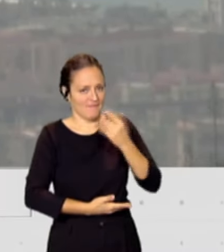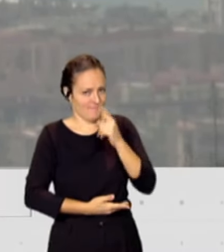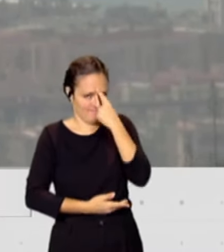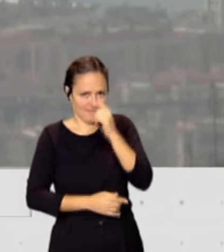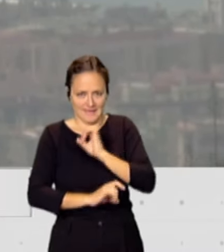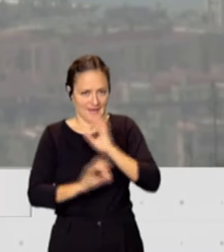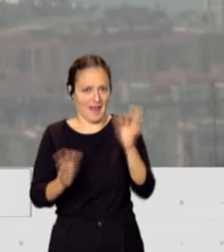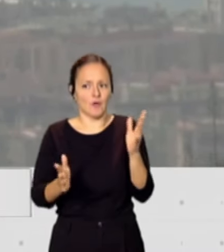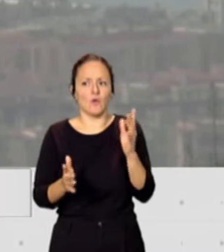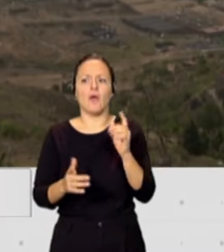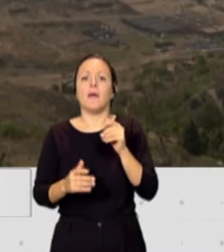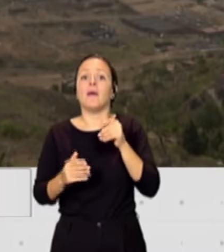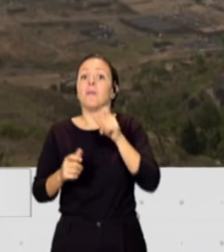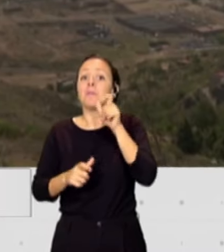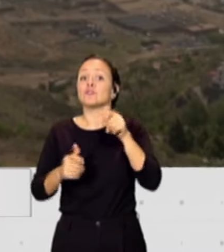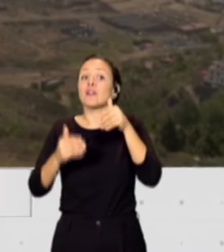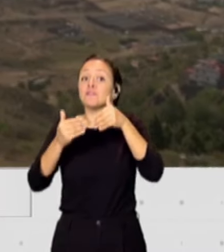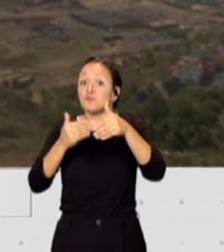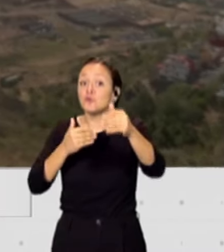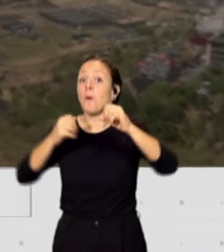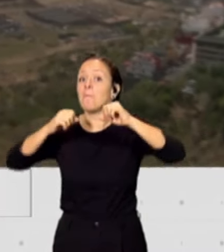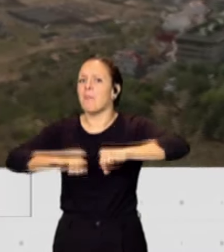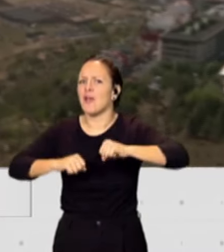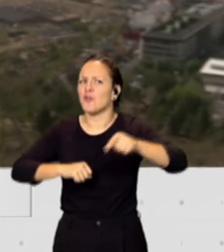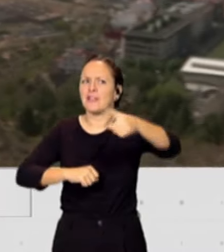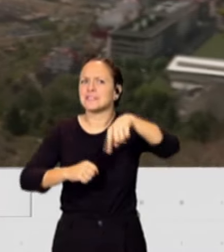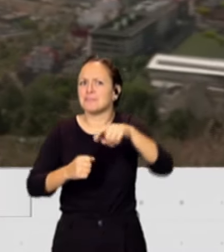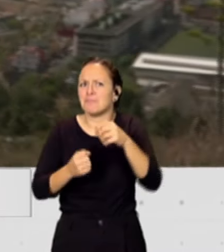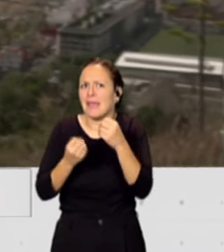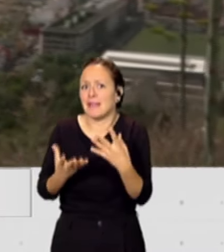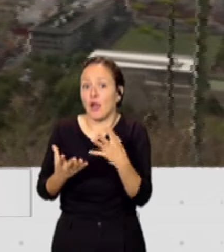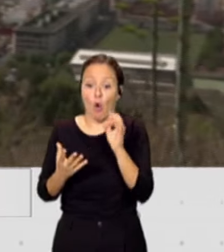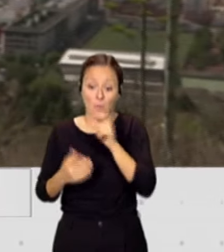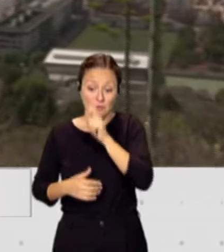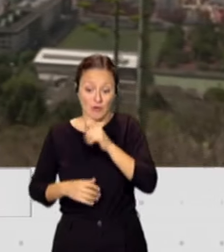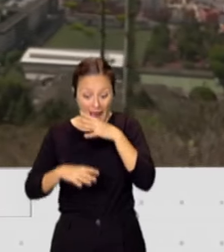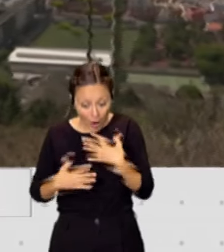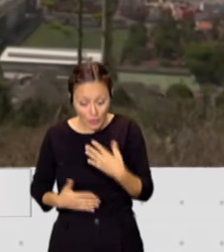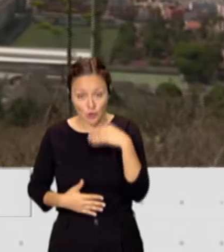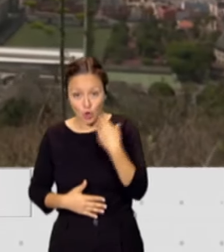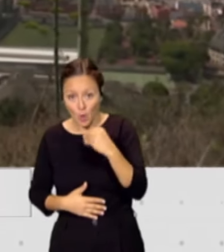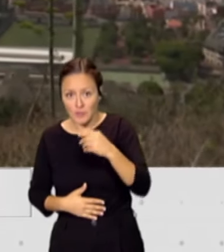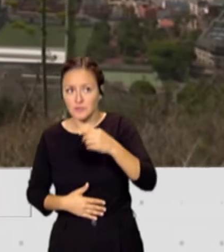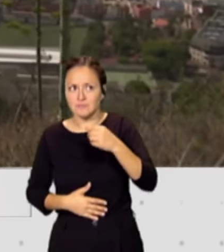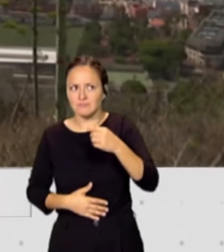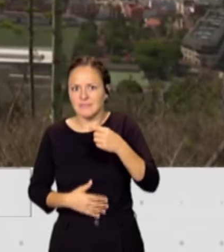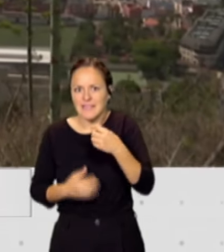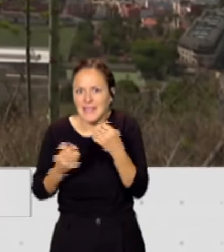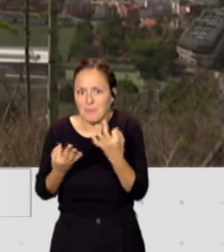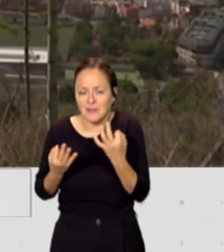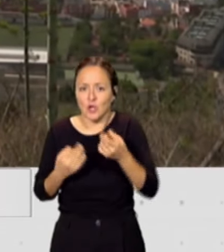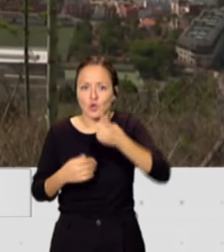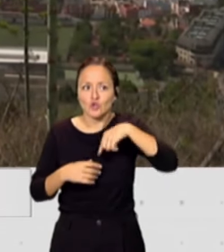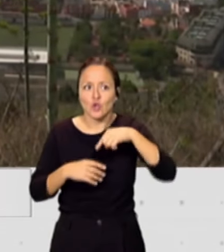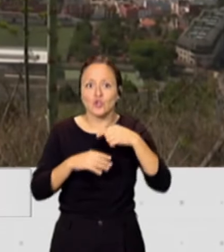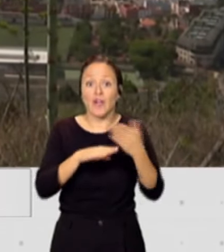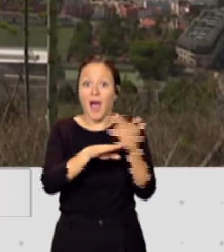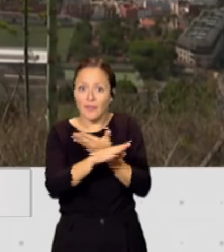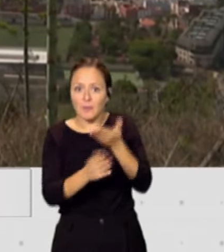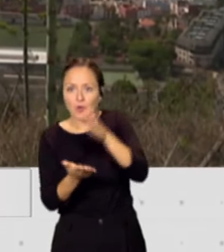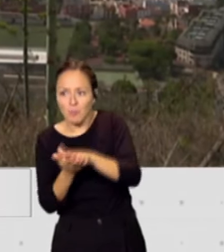seremos los los mayores de del futuro o sobre todo los jóvenes de hoy eh moriremos antes tendremos eh trastornos